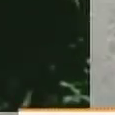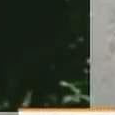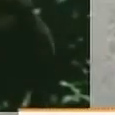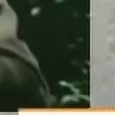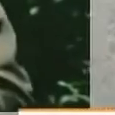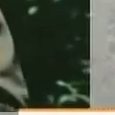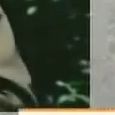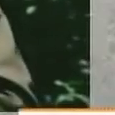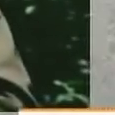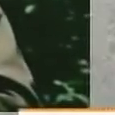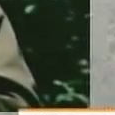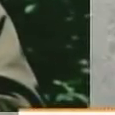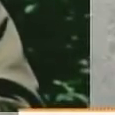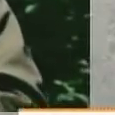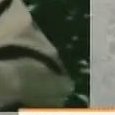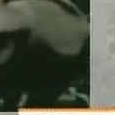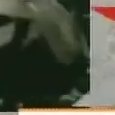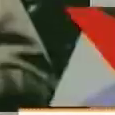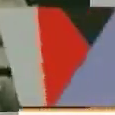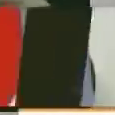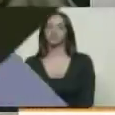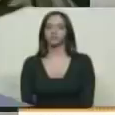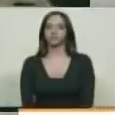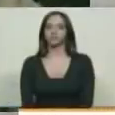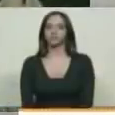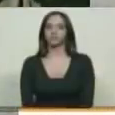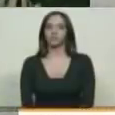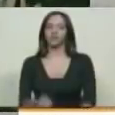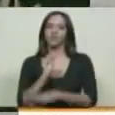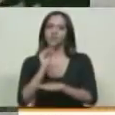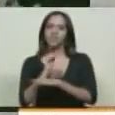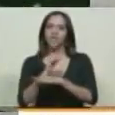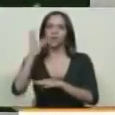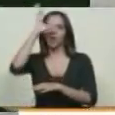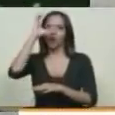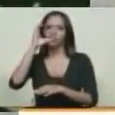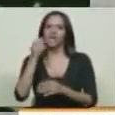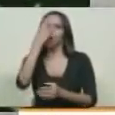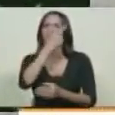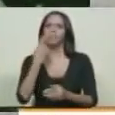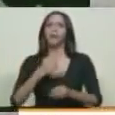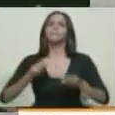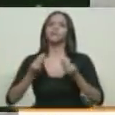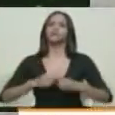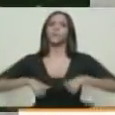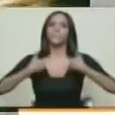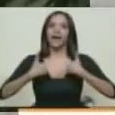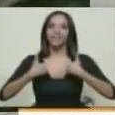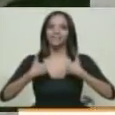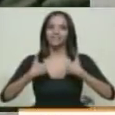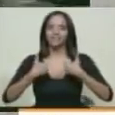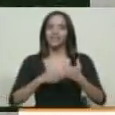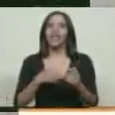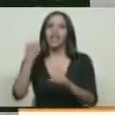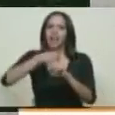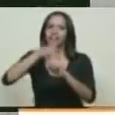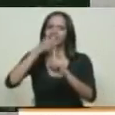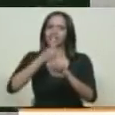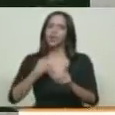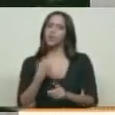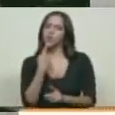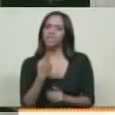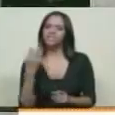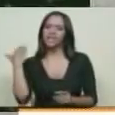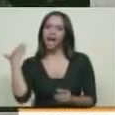cuidemos la conciencia, comprometámonos mucho más en la batalla, como yo decía ahí en el